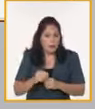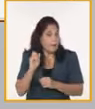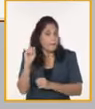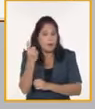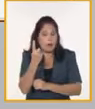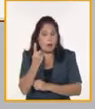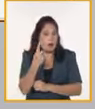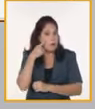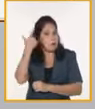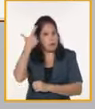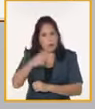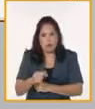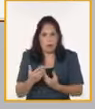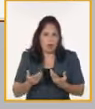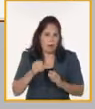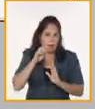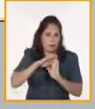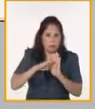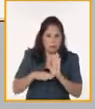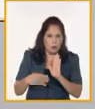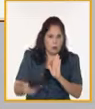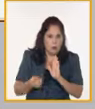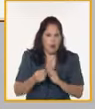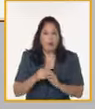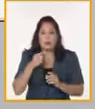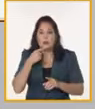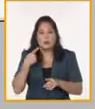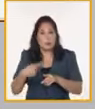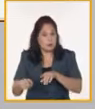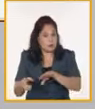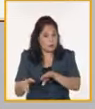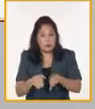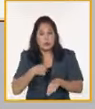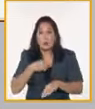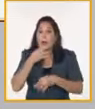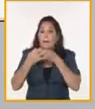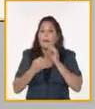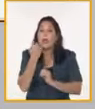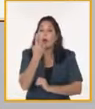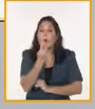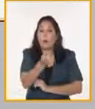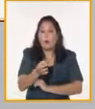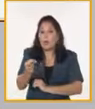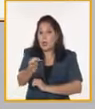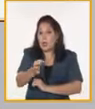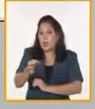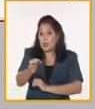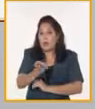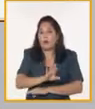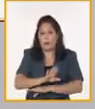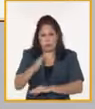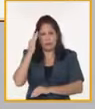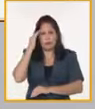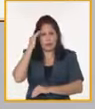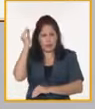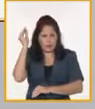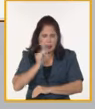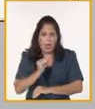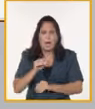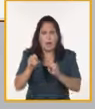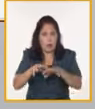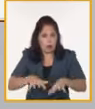vez tiene que saber cómo se hace expliqué también que ya hay un municipio en cada provincia que ya están capacitados con todas las